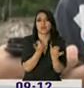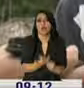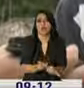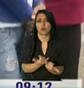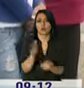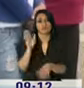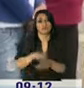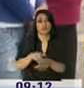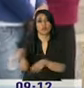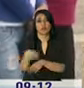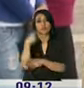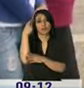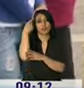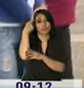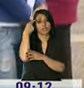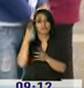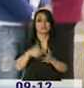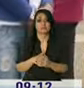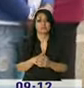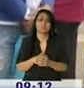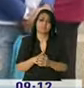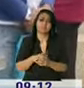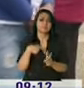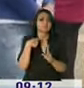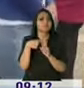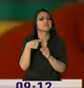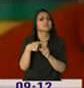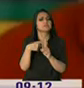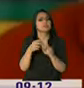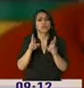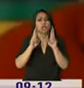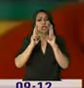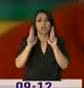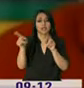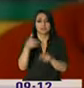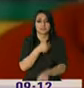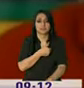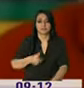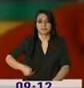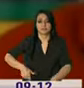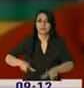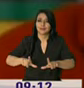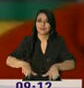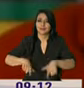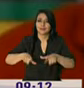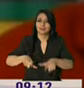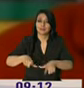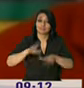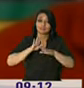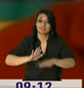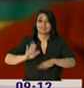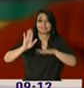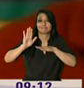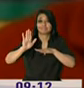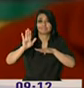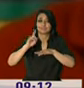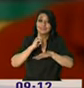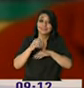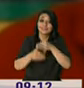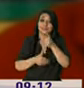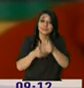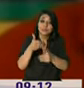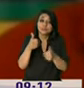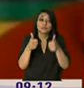criminalizados. Dicen estar optimistas de lo que pueda pasar luego de que el presidente Lenín Moreno anticipara que en los próximos